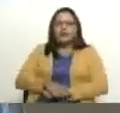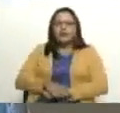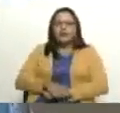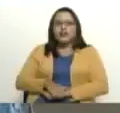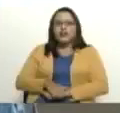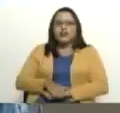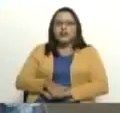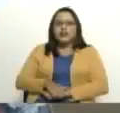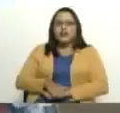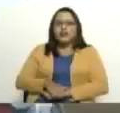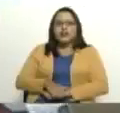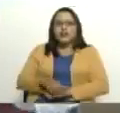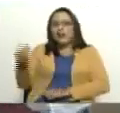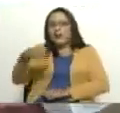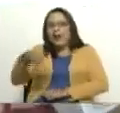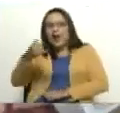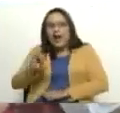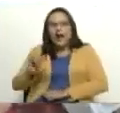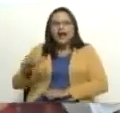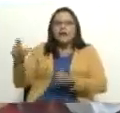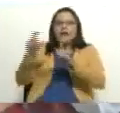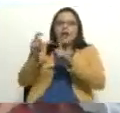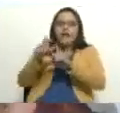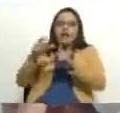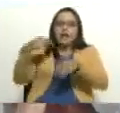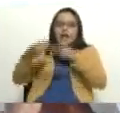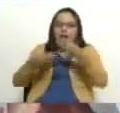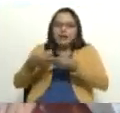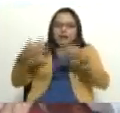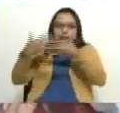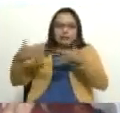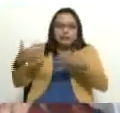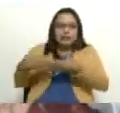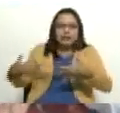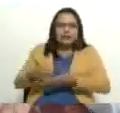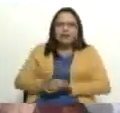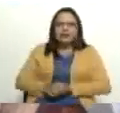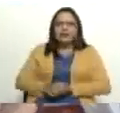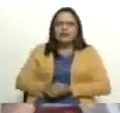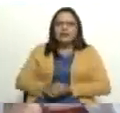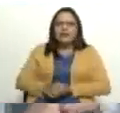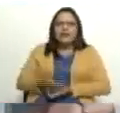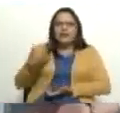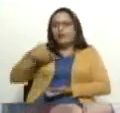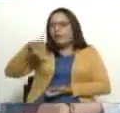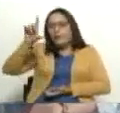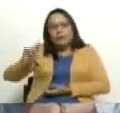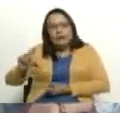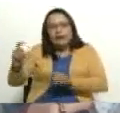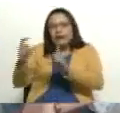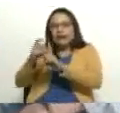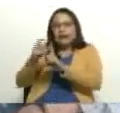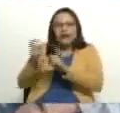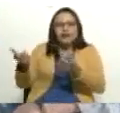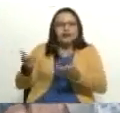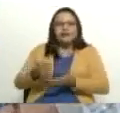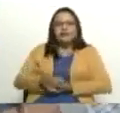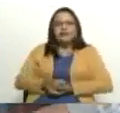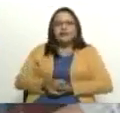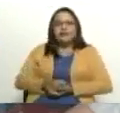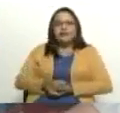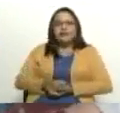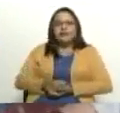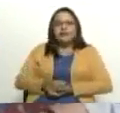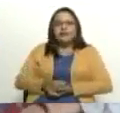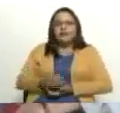tú, ¿sabes? El que hace que se pegue. Pero realmente es una cosa muy pobre, pero las letras son, mira, ninguna